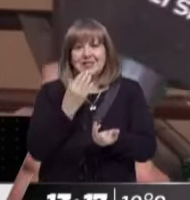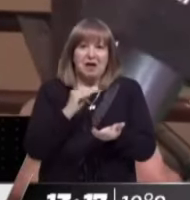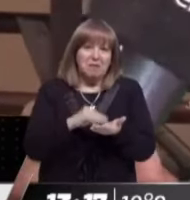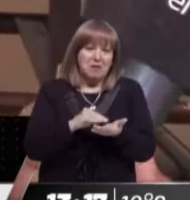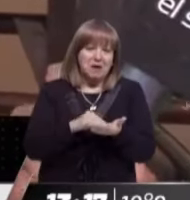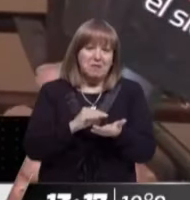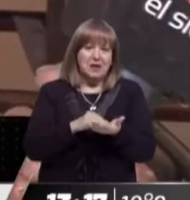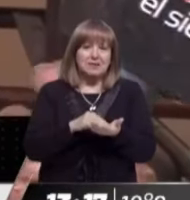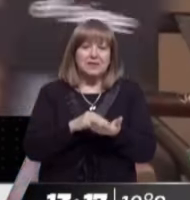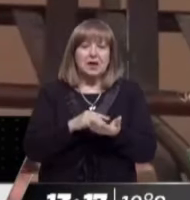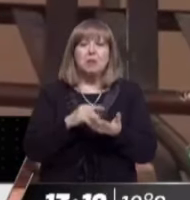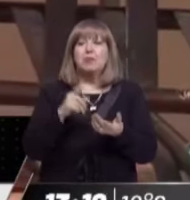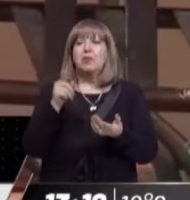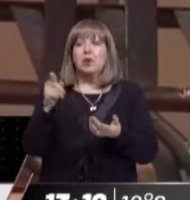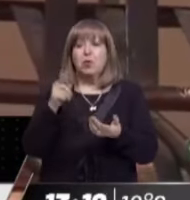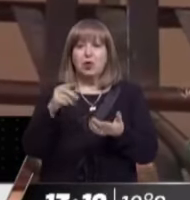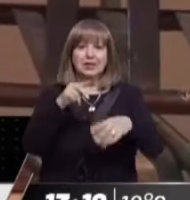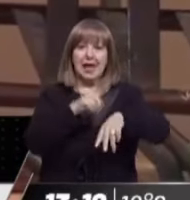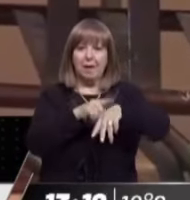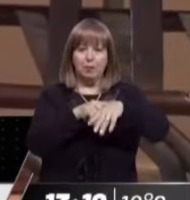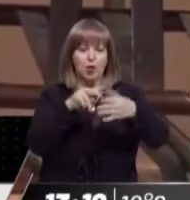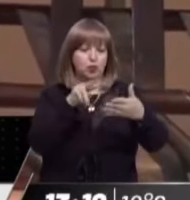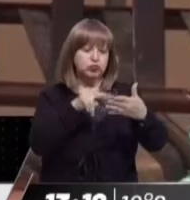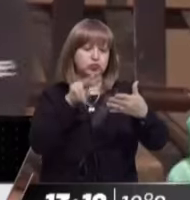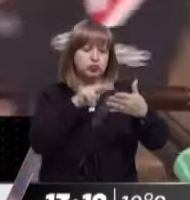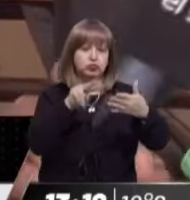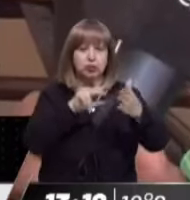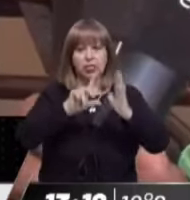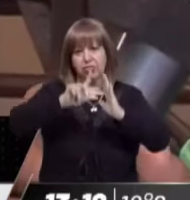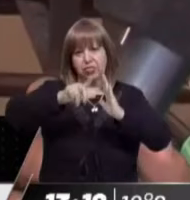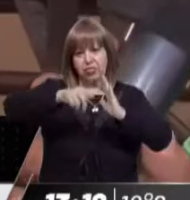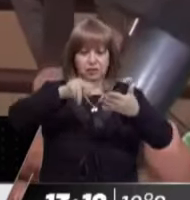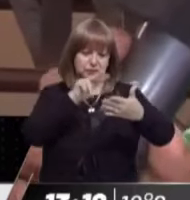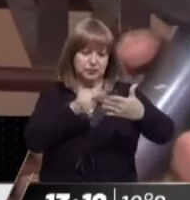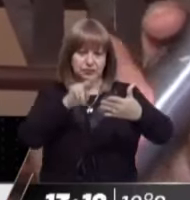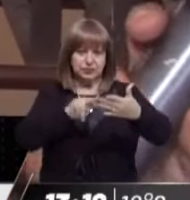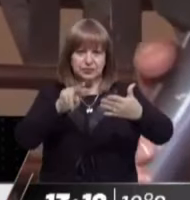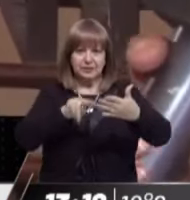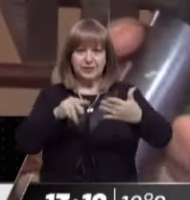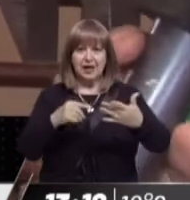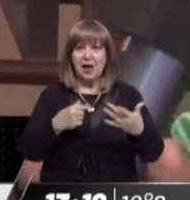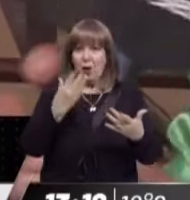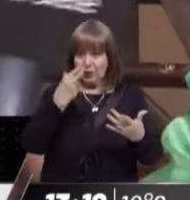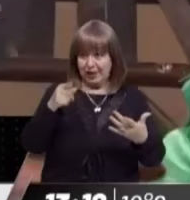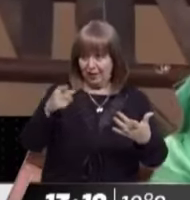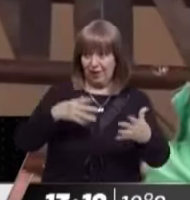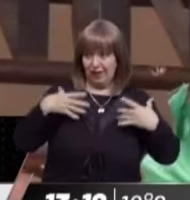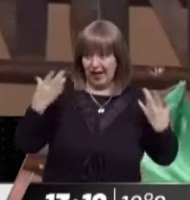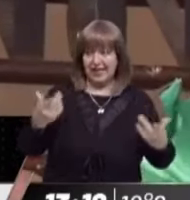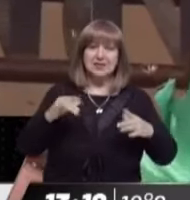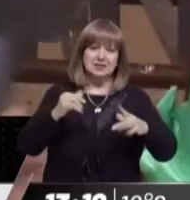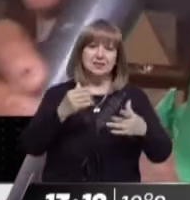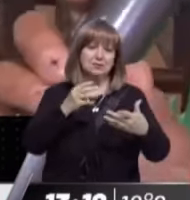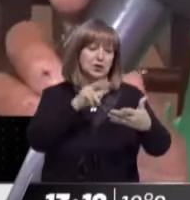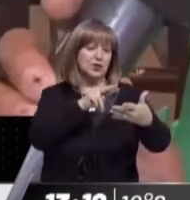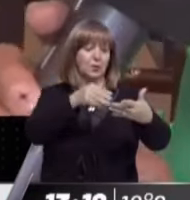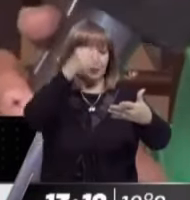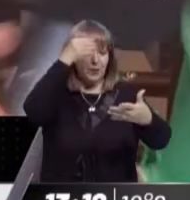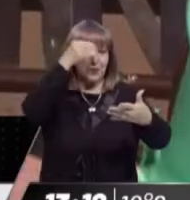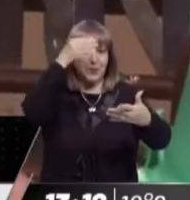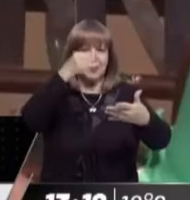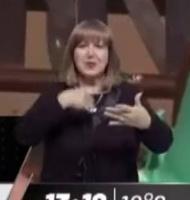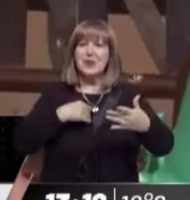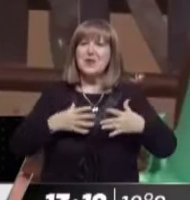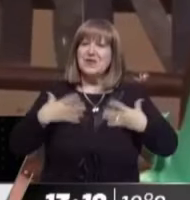Por ejemplo, ¿pasás mucho tiempo leyendo? Sí. O sea, ¿vos sentís que te hace más feliz y por eso empezaste a leer? Así. Ajá. ¿Y cuándo fue tu